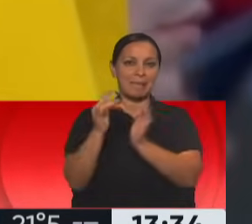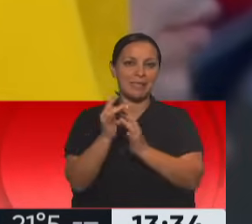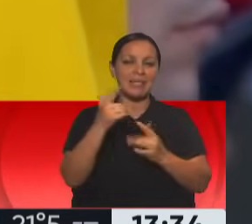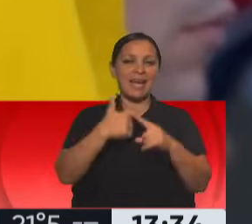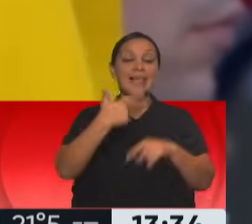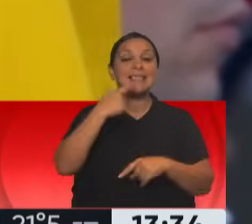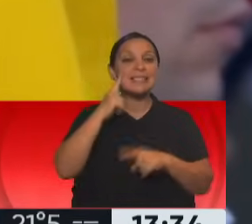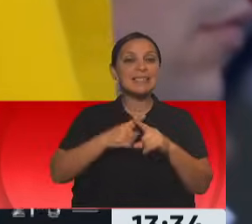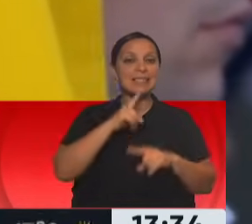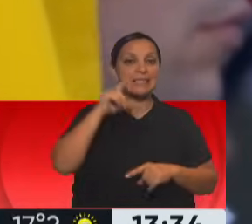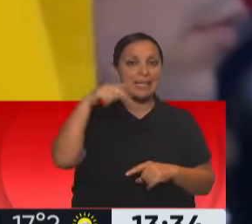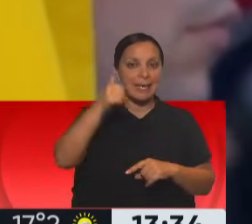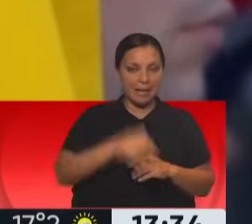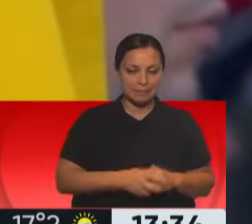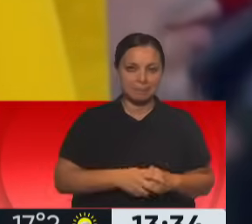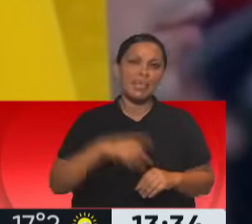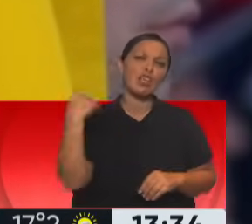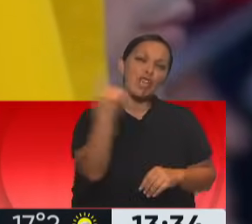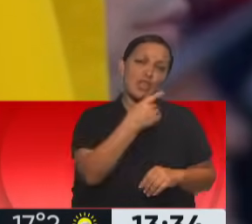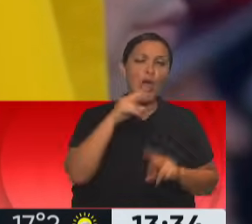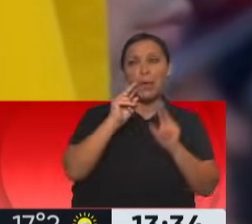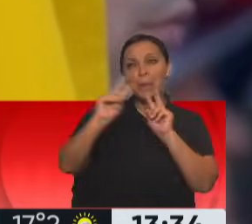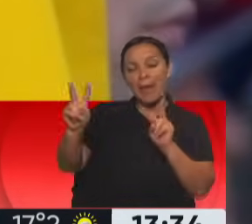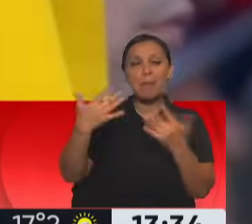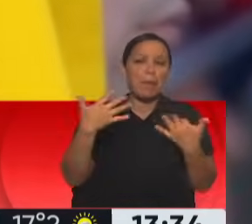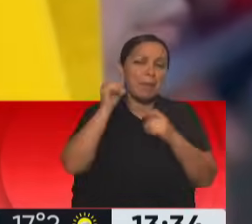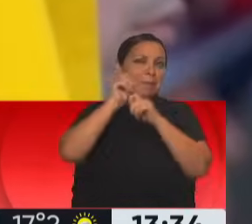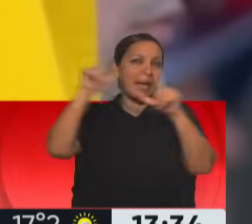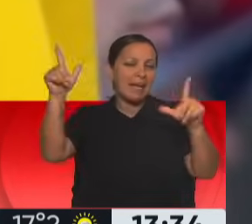bien todos podemos decir o tratar de